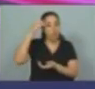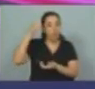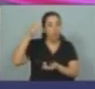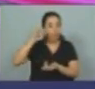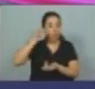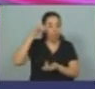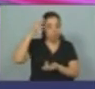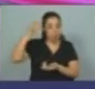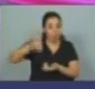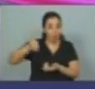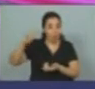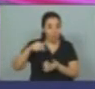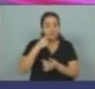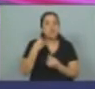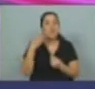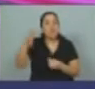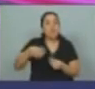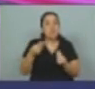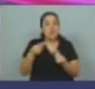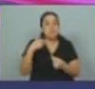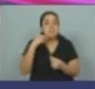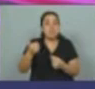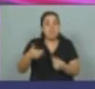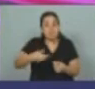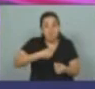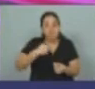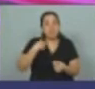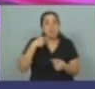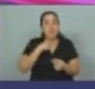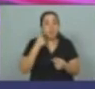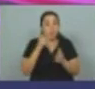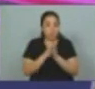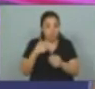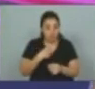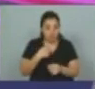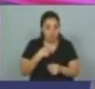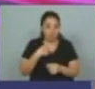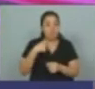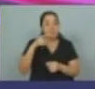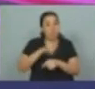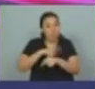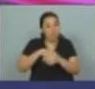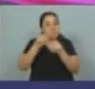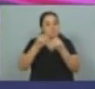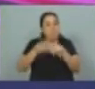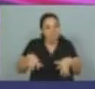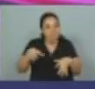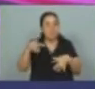fui por pedido de mis hijas en busca de la tenencia. En ese momento empieza a tejerse